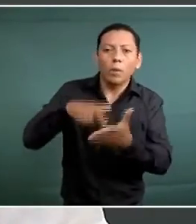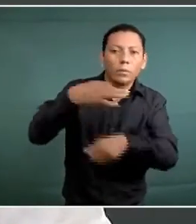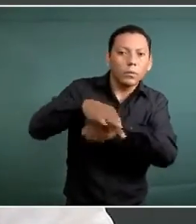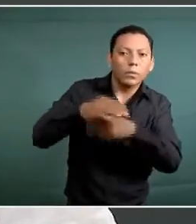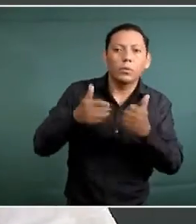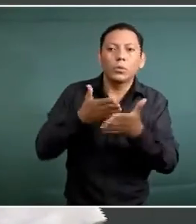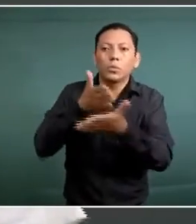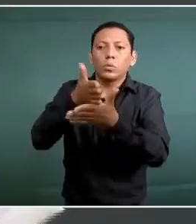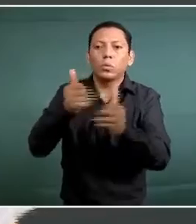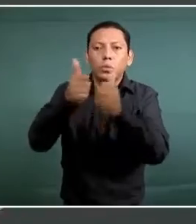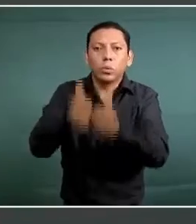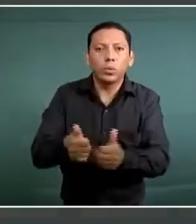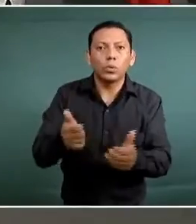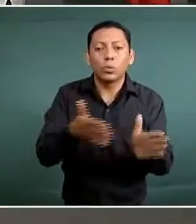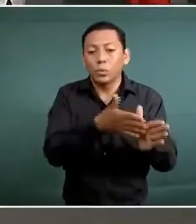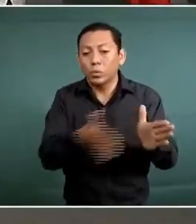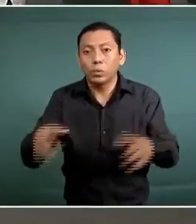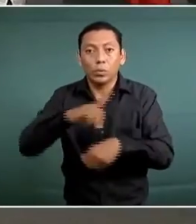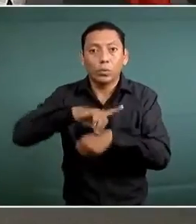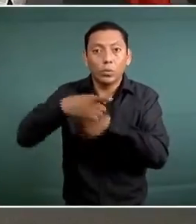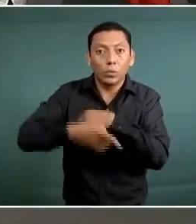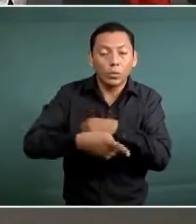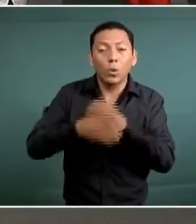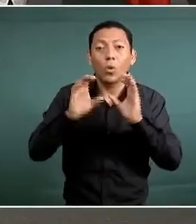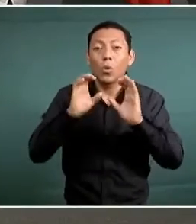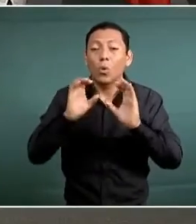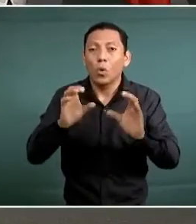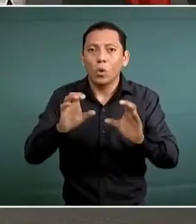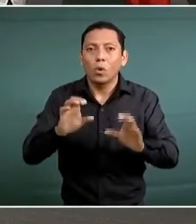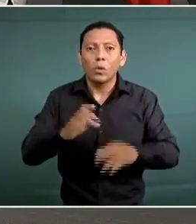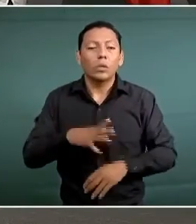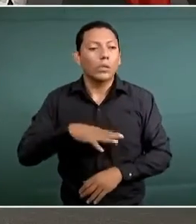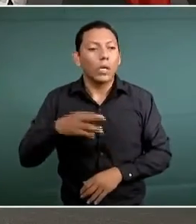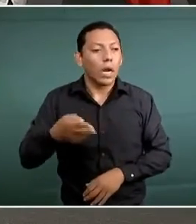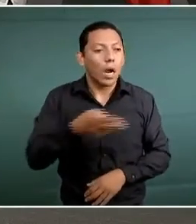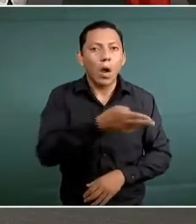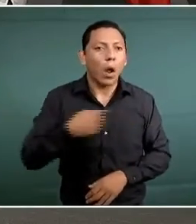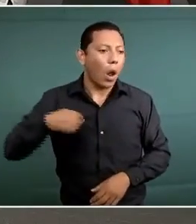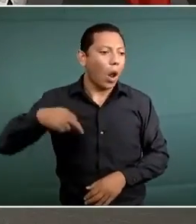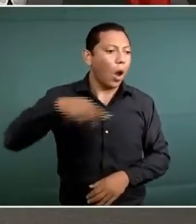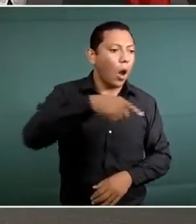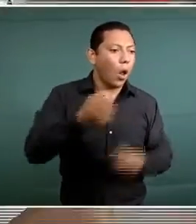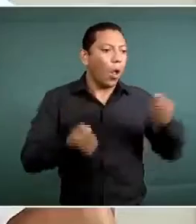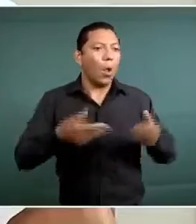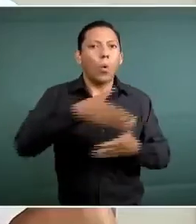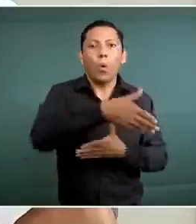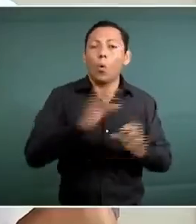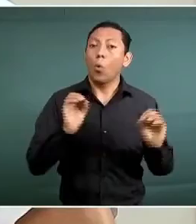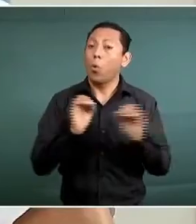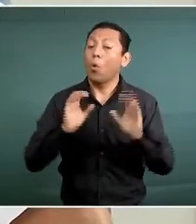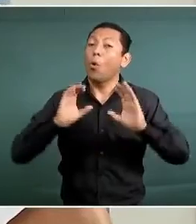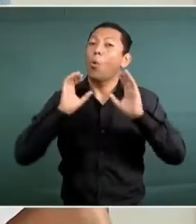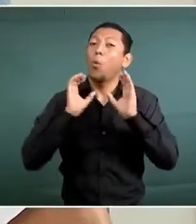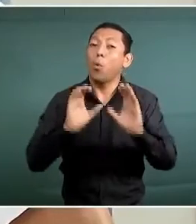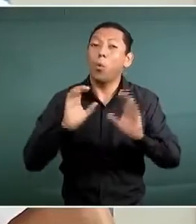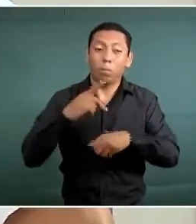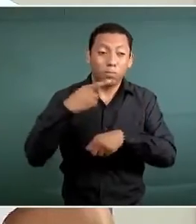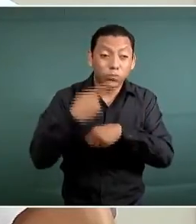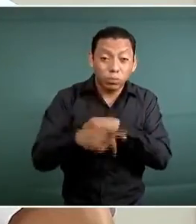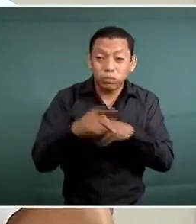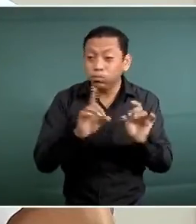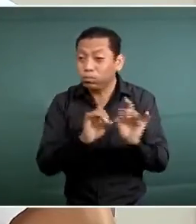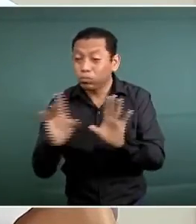se han dispuesto, durante la tormenta no transitar, no cruzar el cauce de un río, no confiarnos, no cruzar una zona